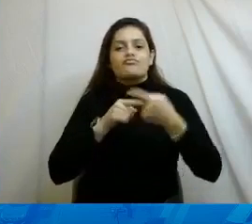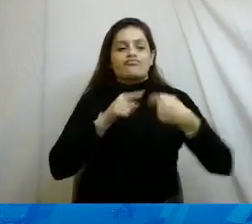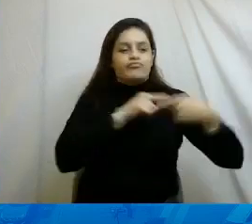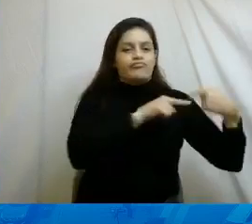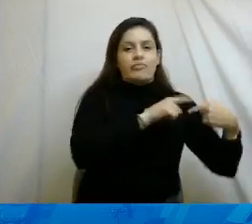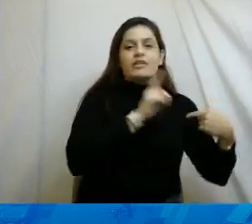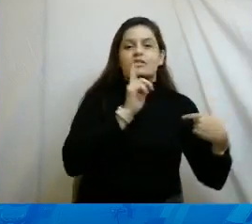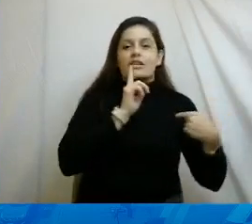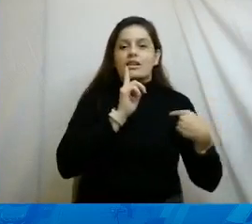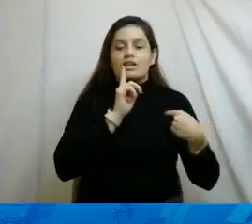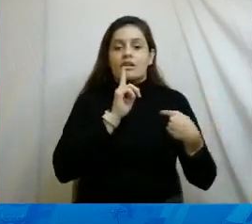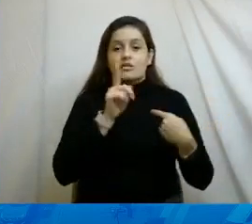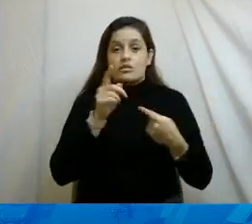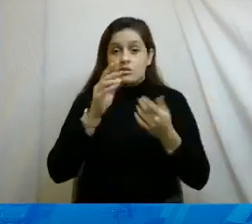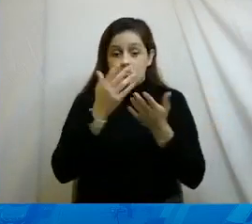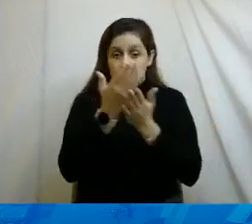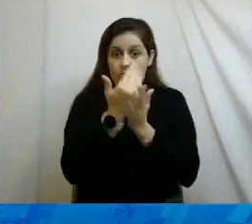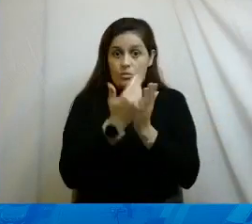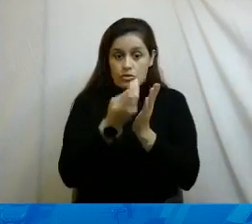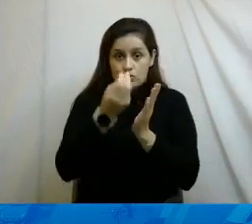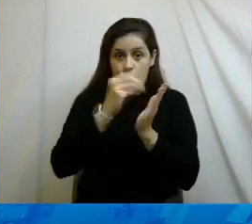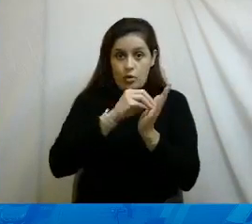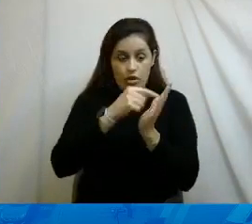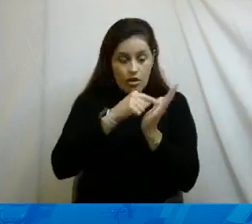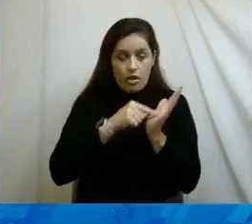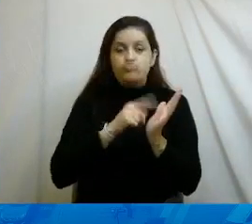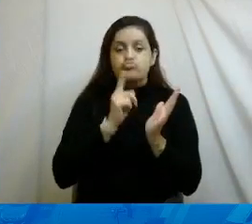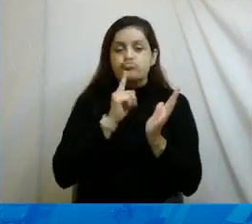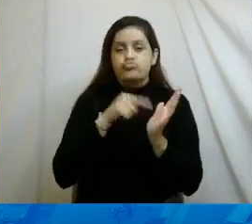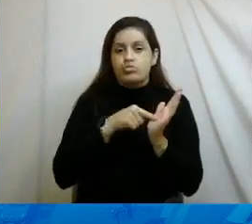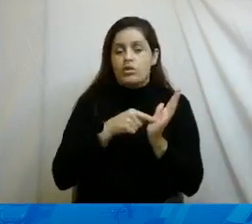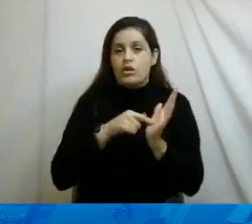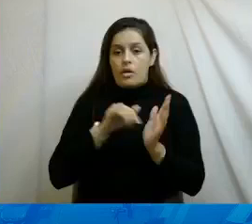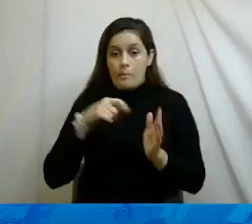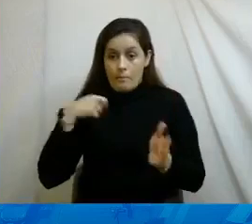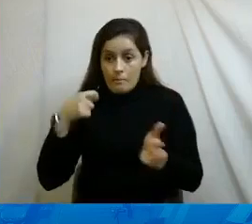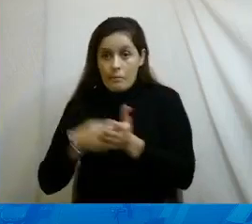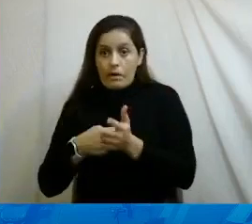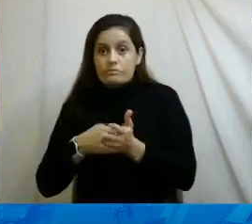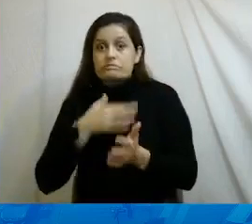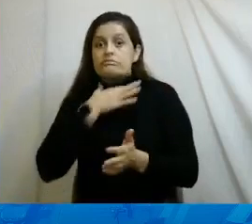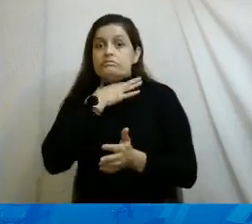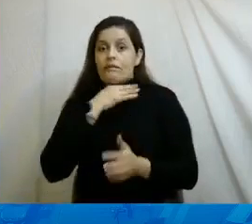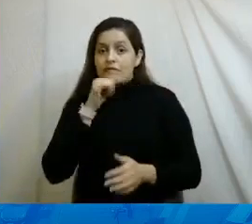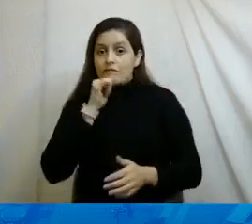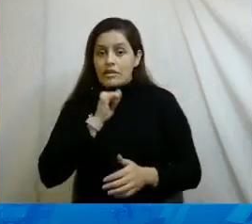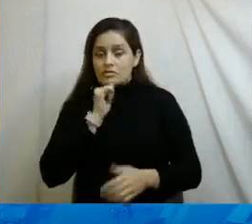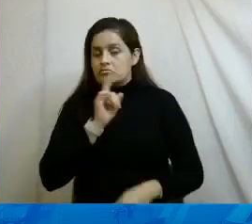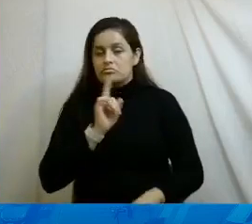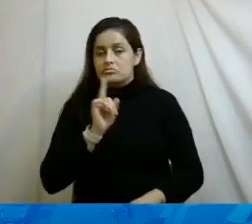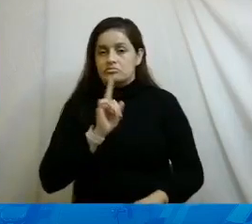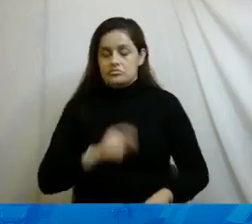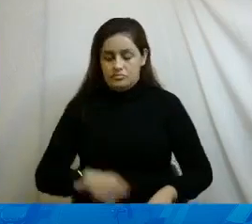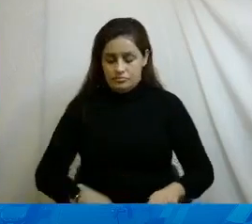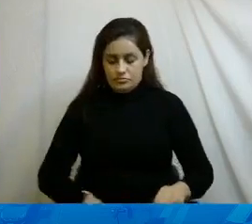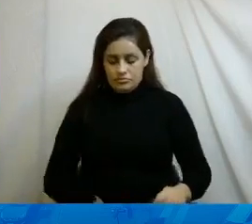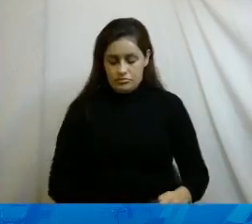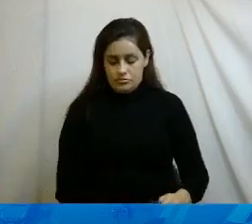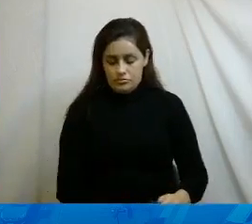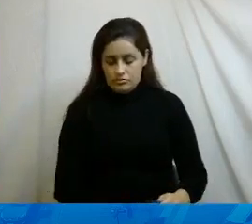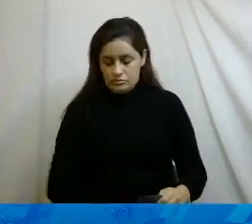presupuestadas. No es que quedaríamos con un déficit con estas deudas. Esa es la diferencia, concejal. Así